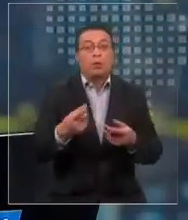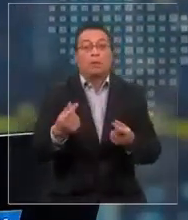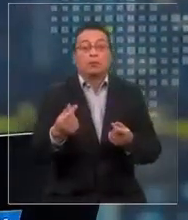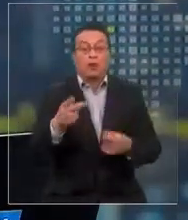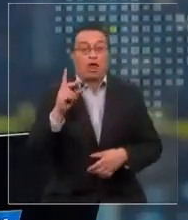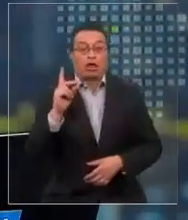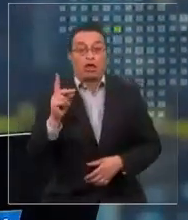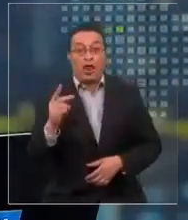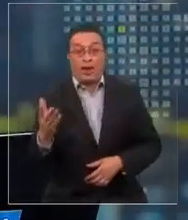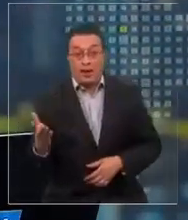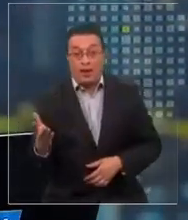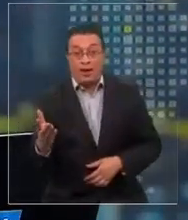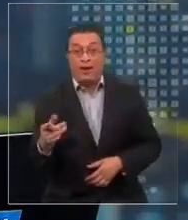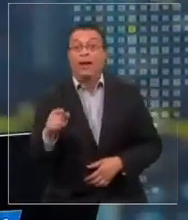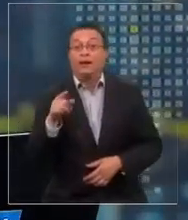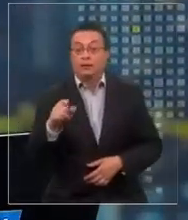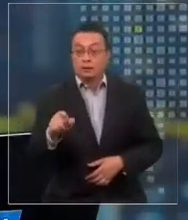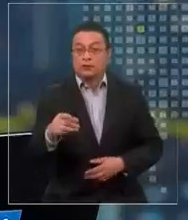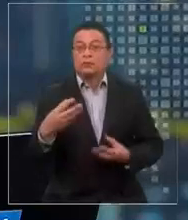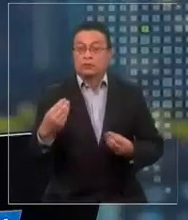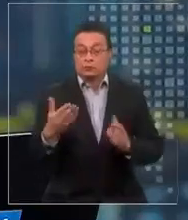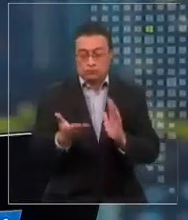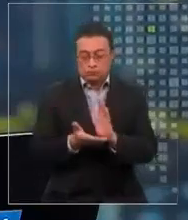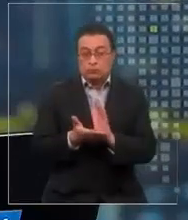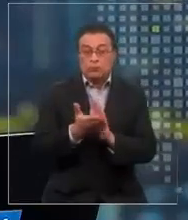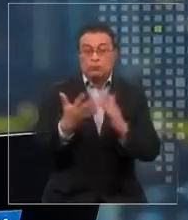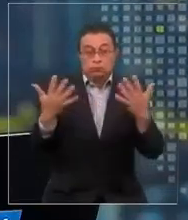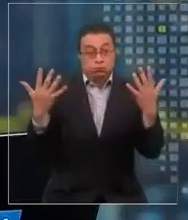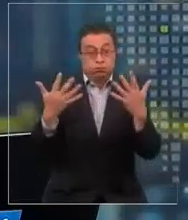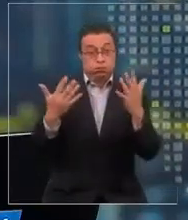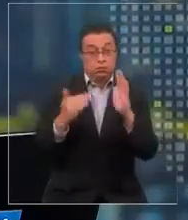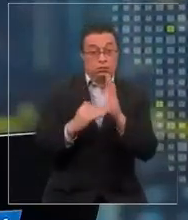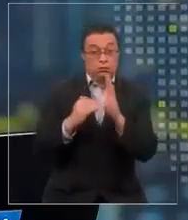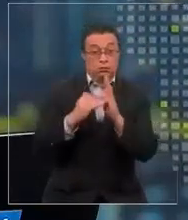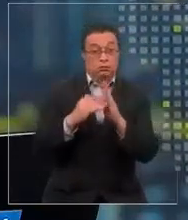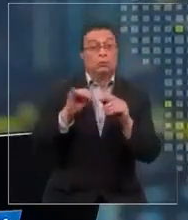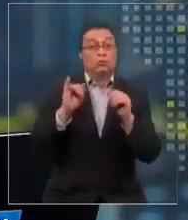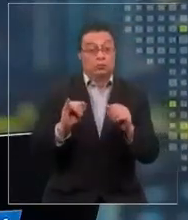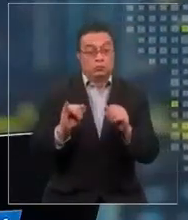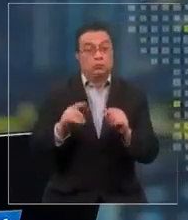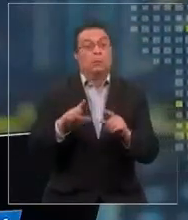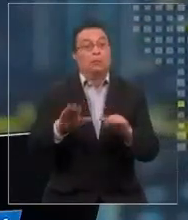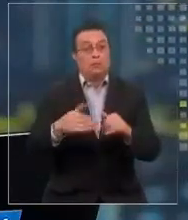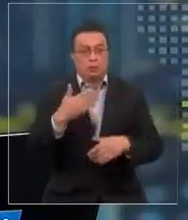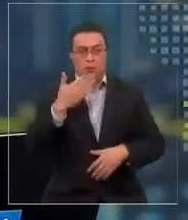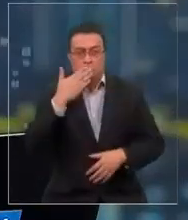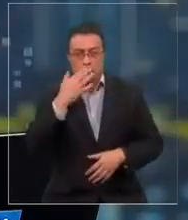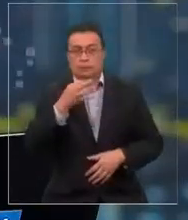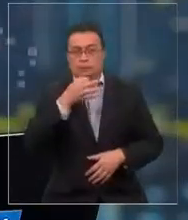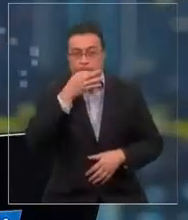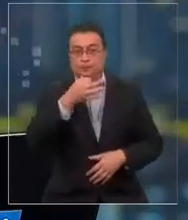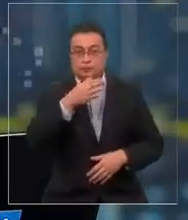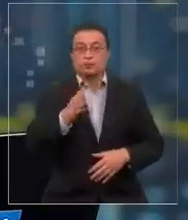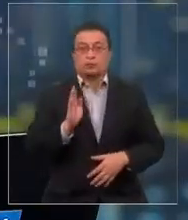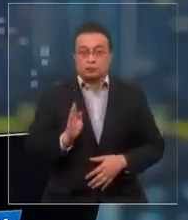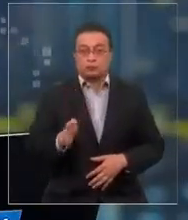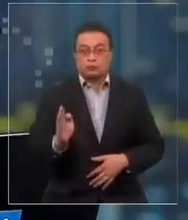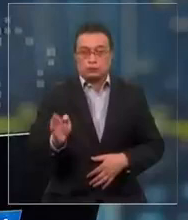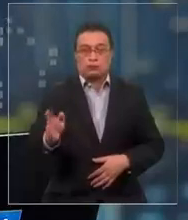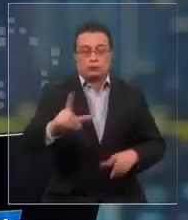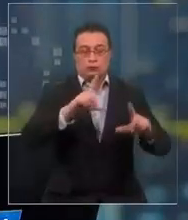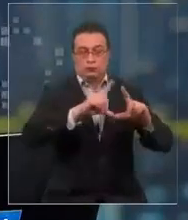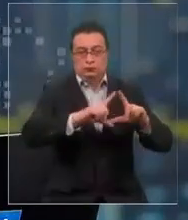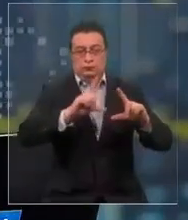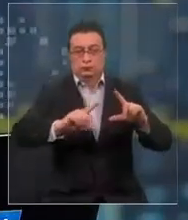precio del dólar si bien tuvo un alza de 10 pesos la tendencia ha sido y según los expertos va a continuar siendo que